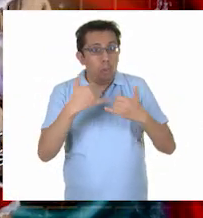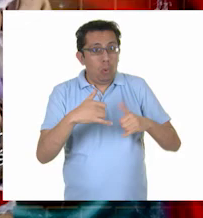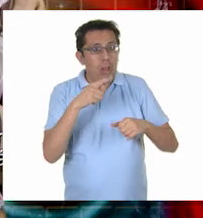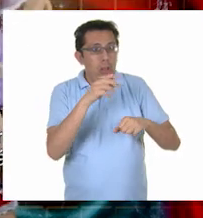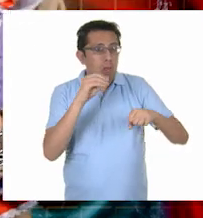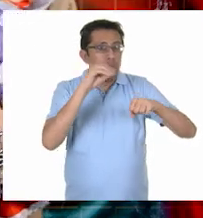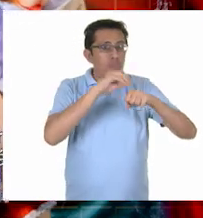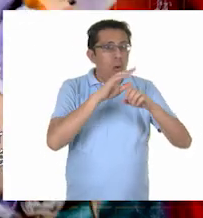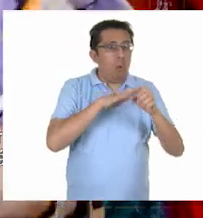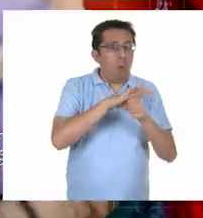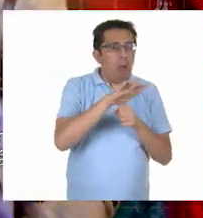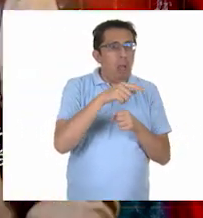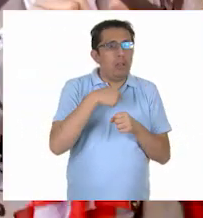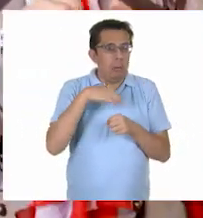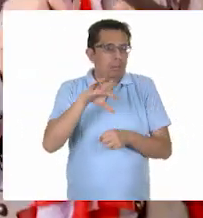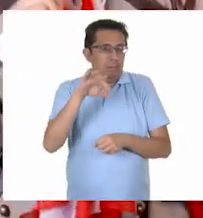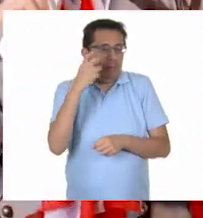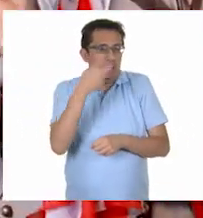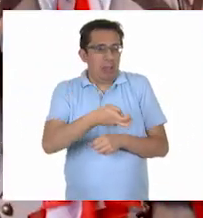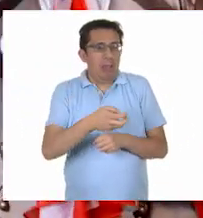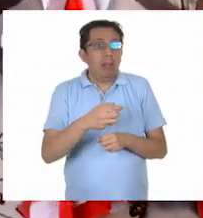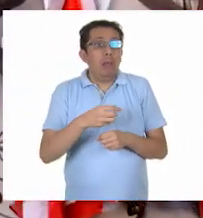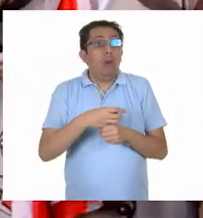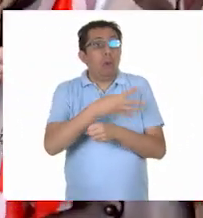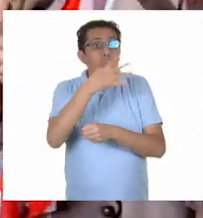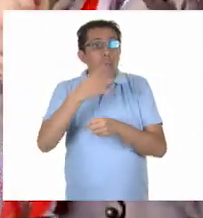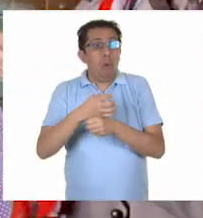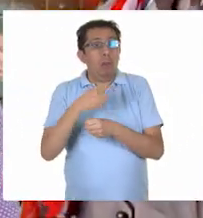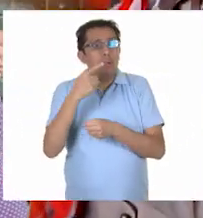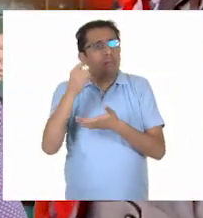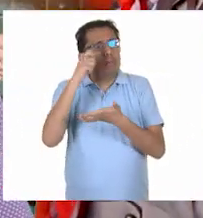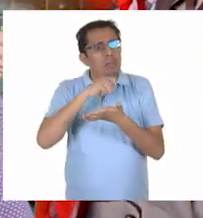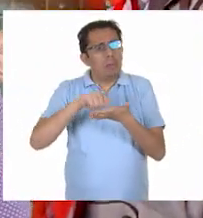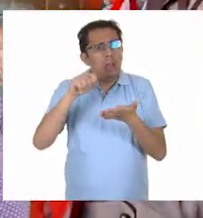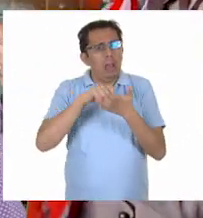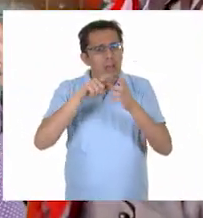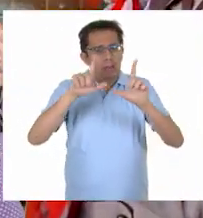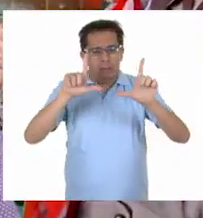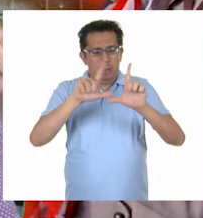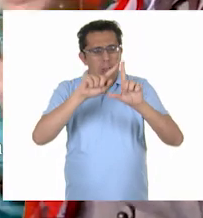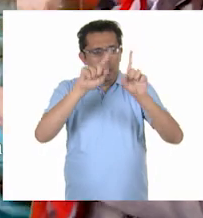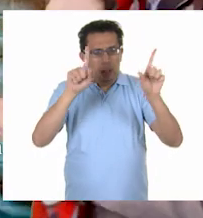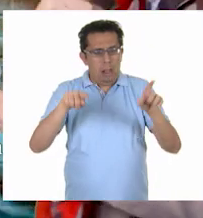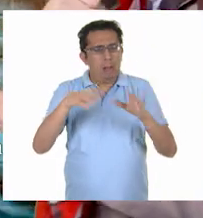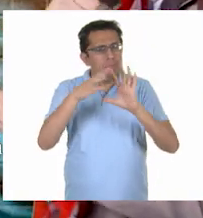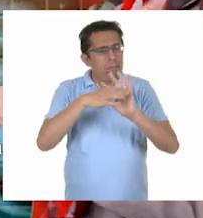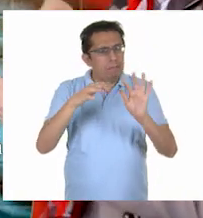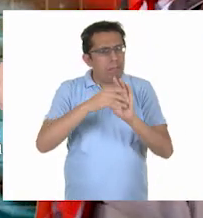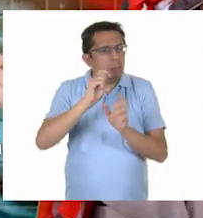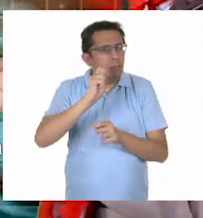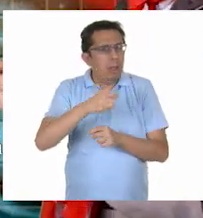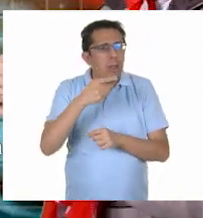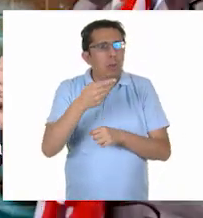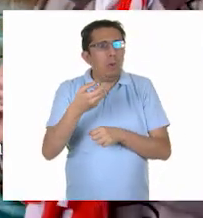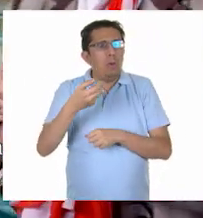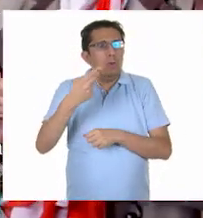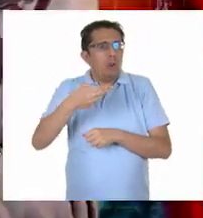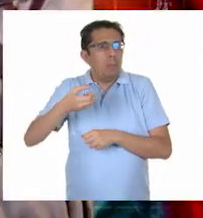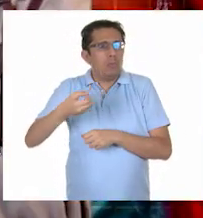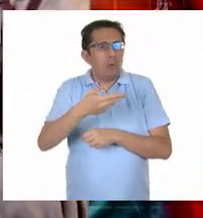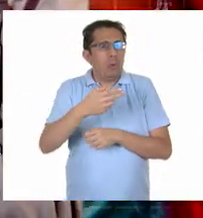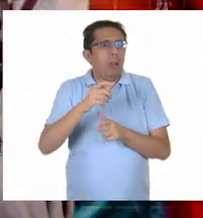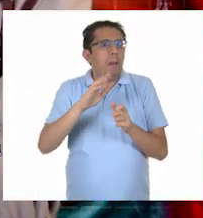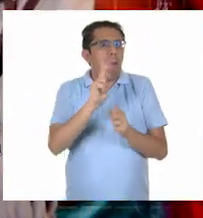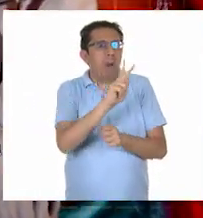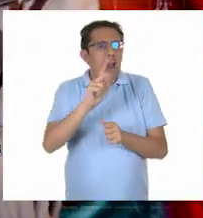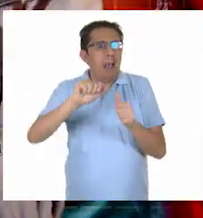exposición. Para mí será este. Paso número 4, escríbele una ficha técnica a cada uno. Ponle el nombre como si fuera una obra de arte. En